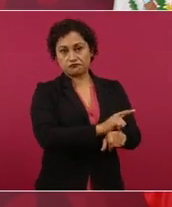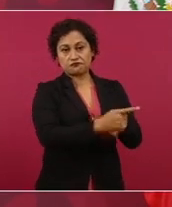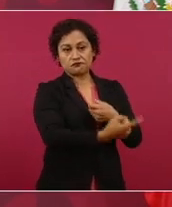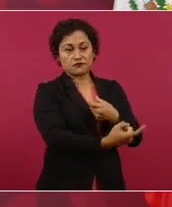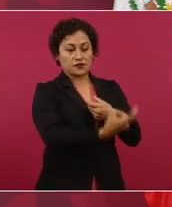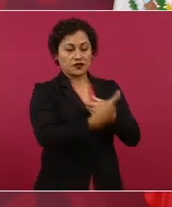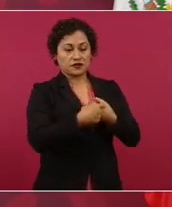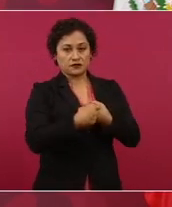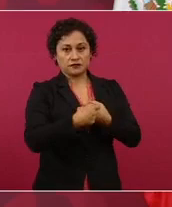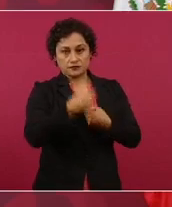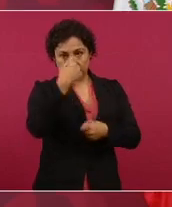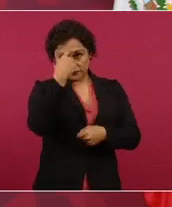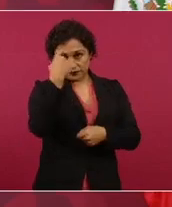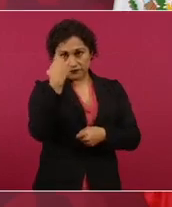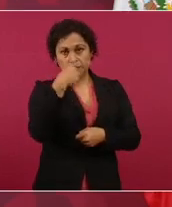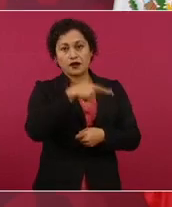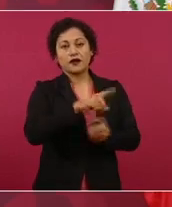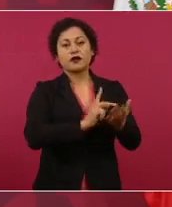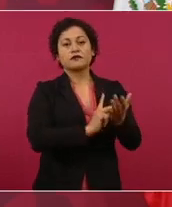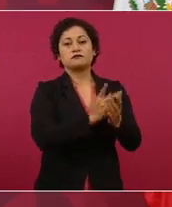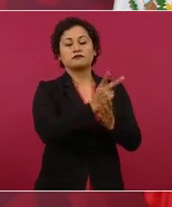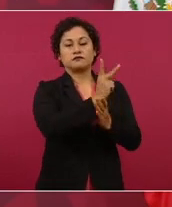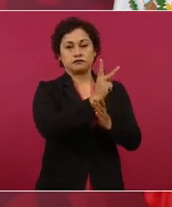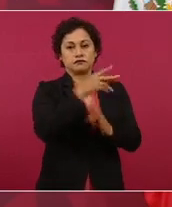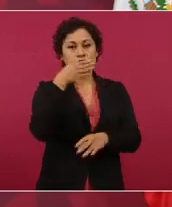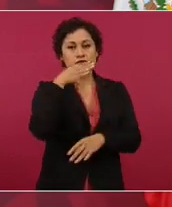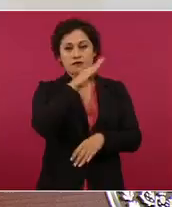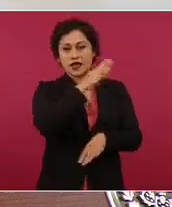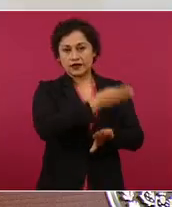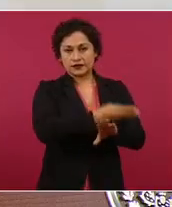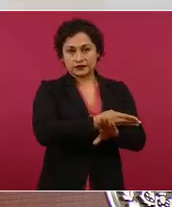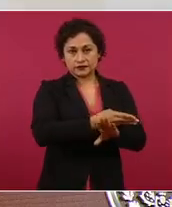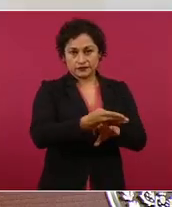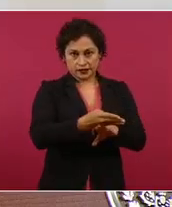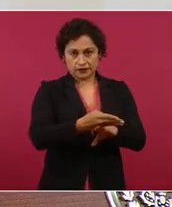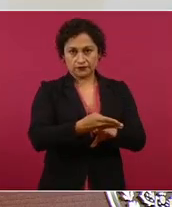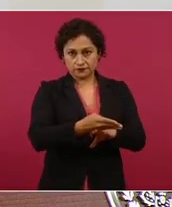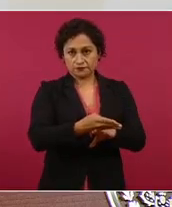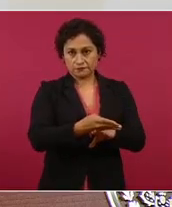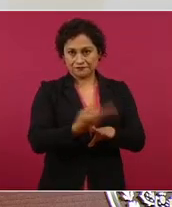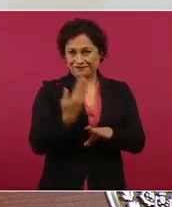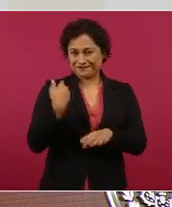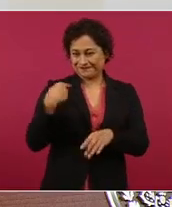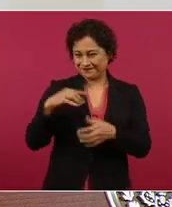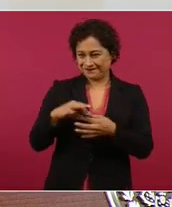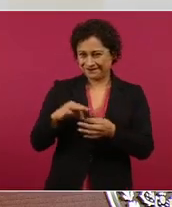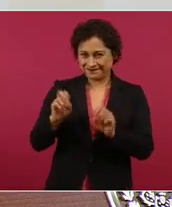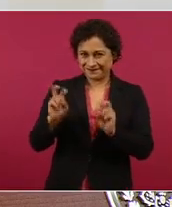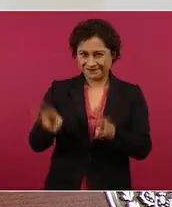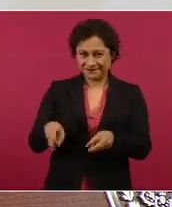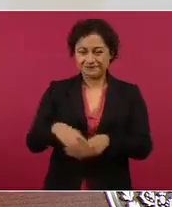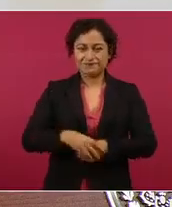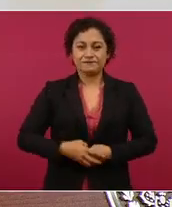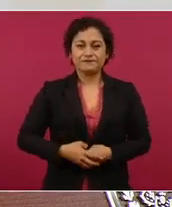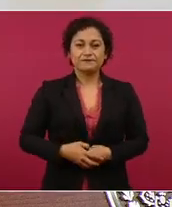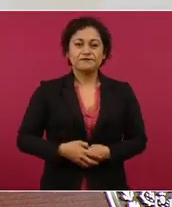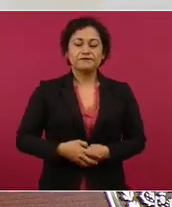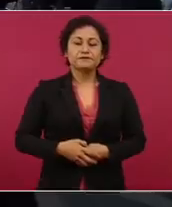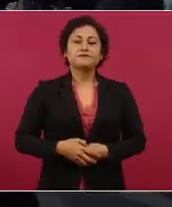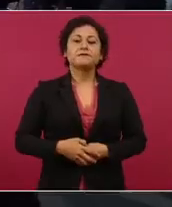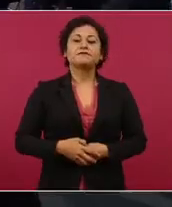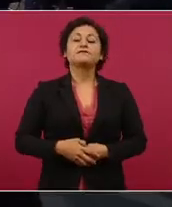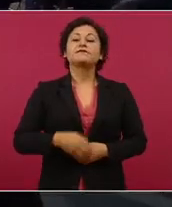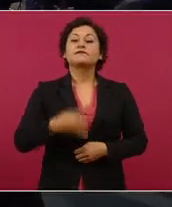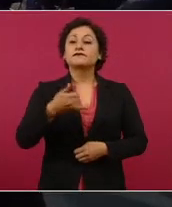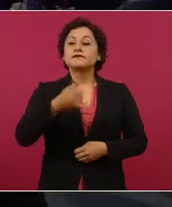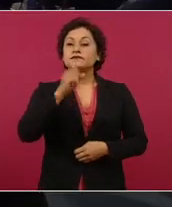para producir maíz blanco, esto que estábamos tratando. Y vamos a